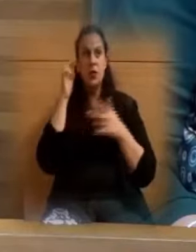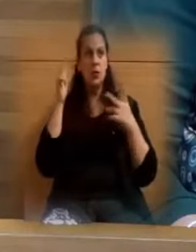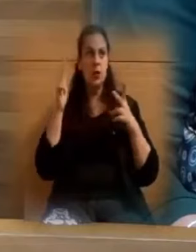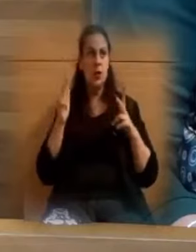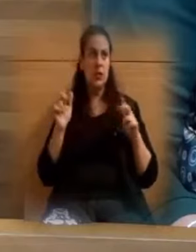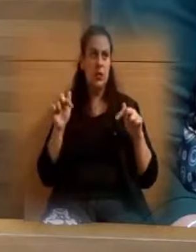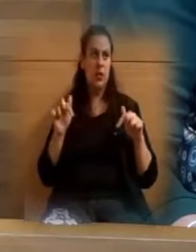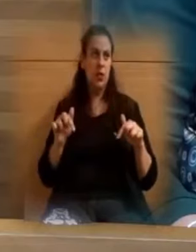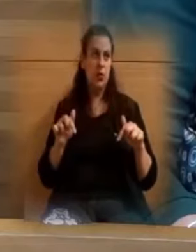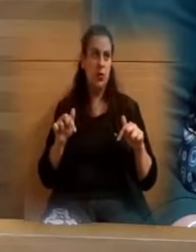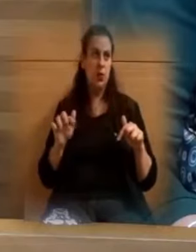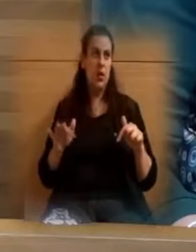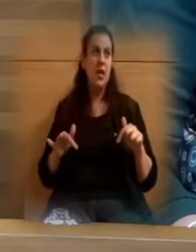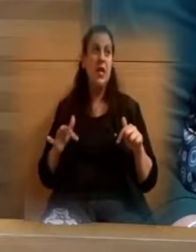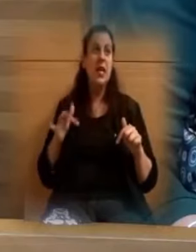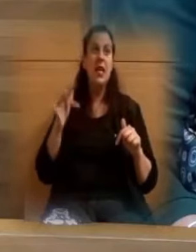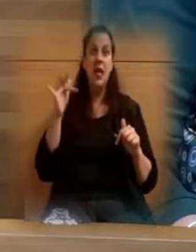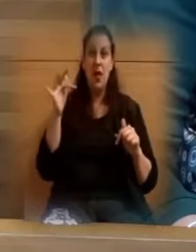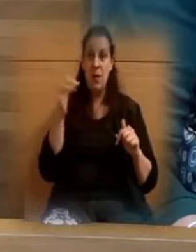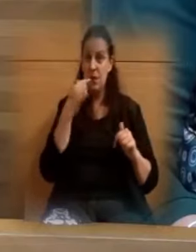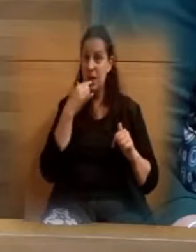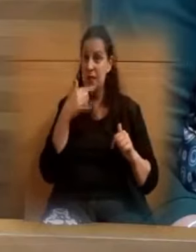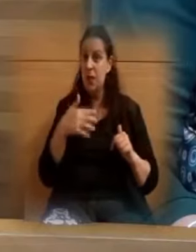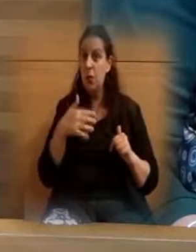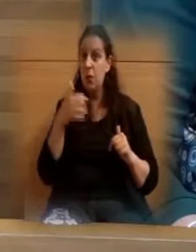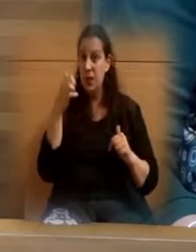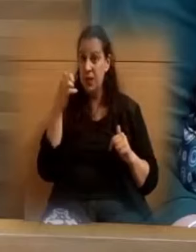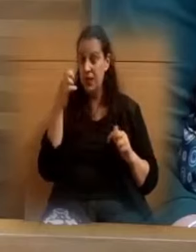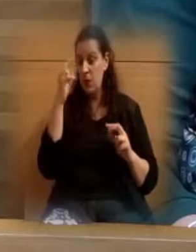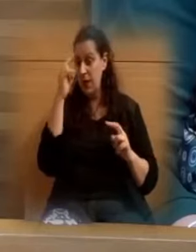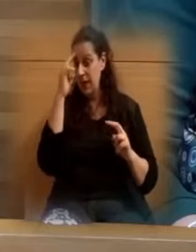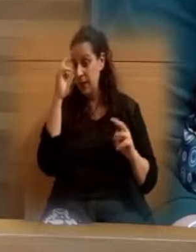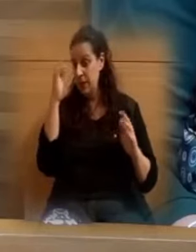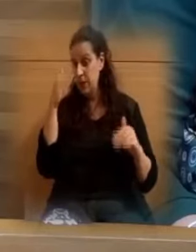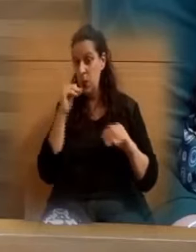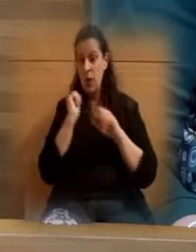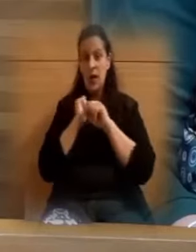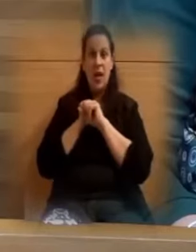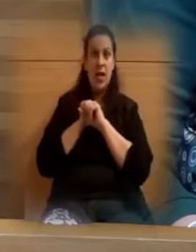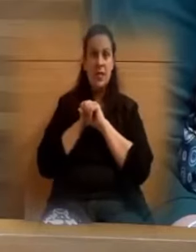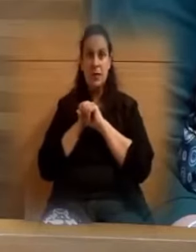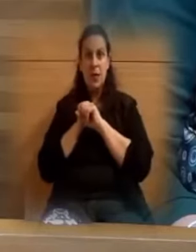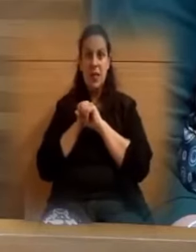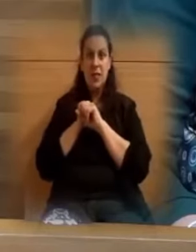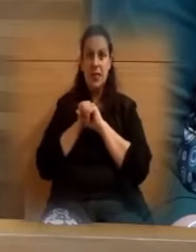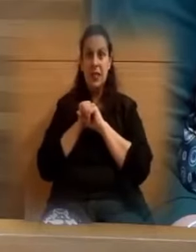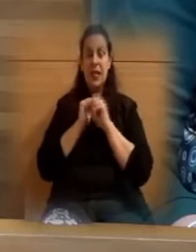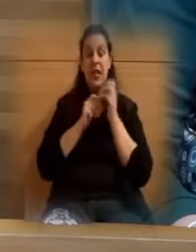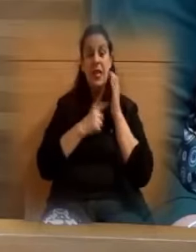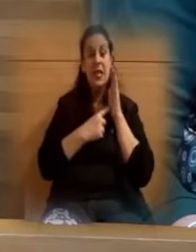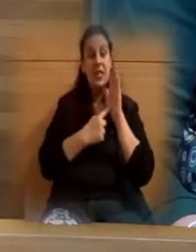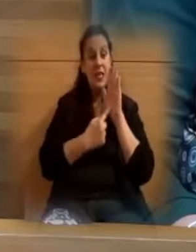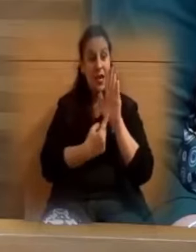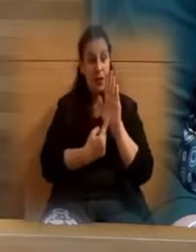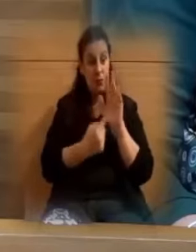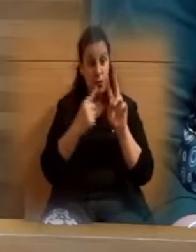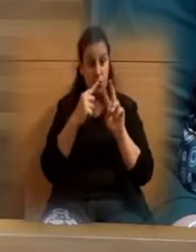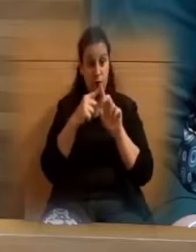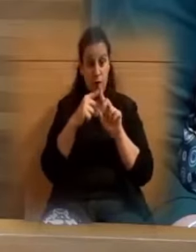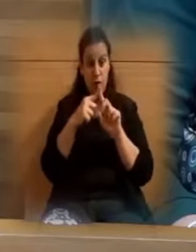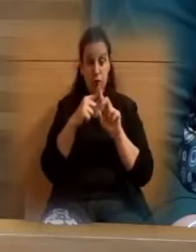sentados y además digo más es una falta de respeto a la semana santa y a la moción que ha traído aquí para